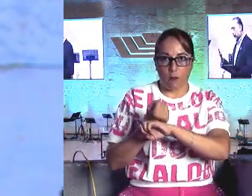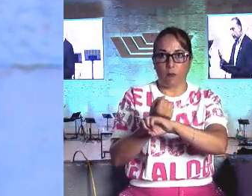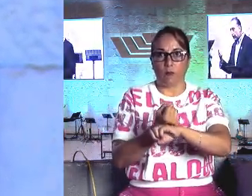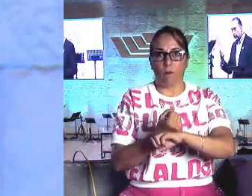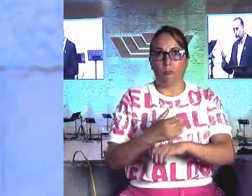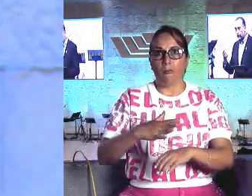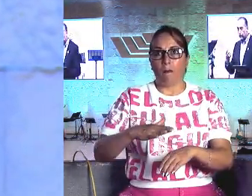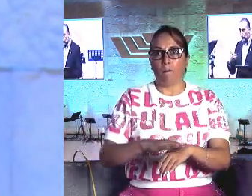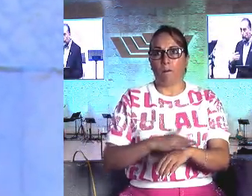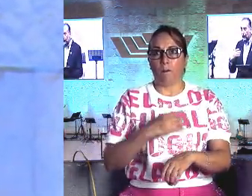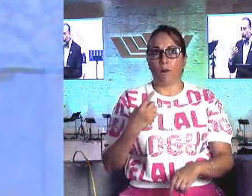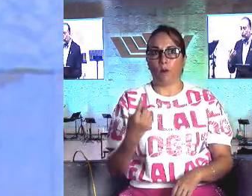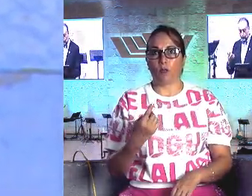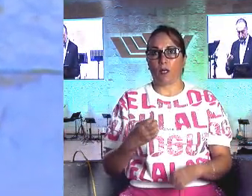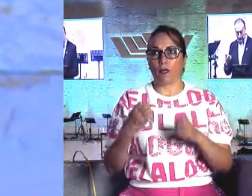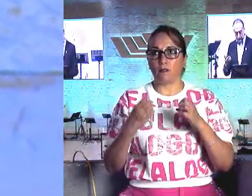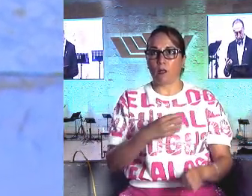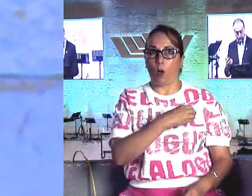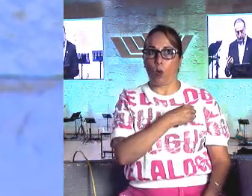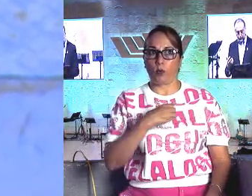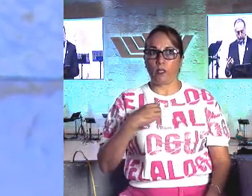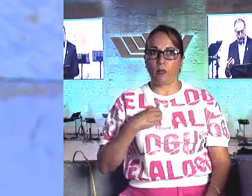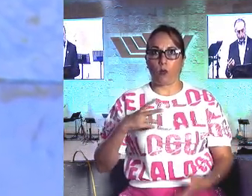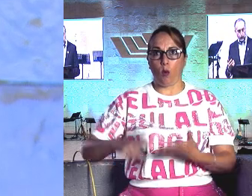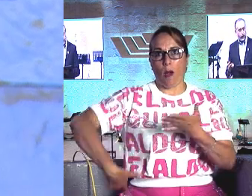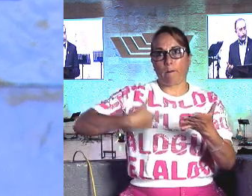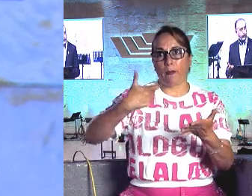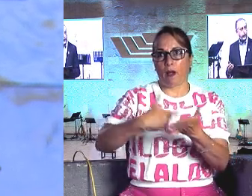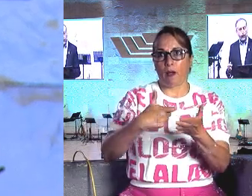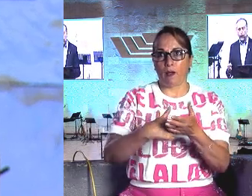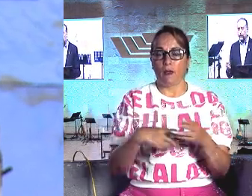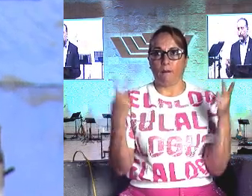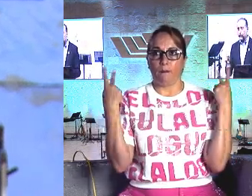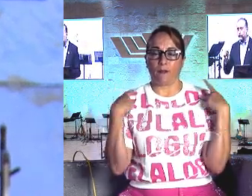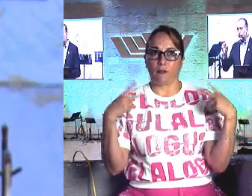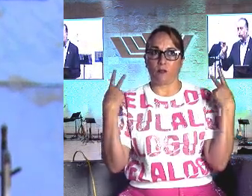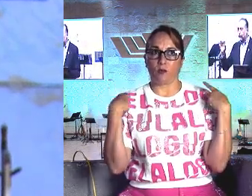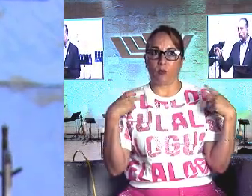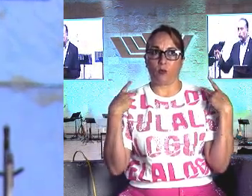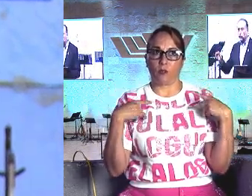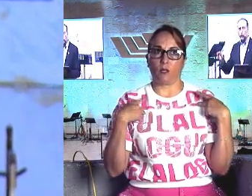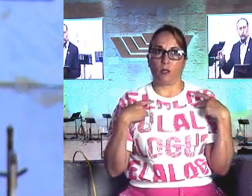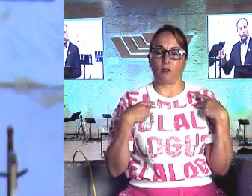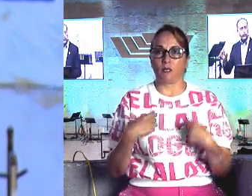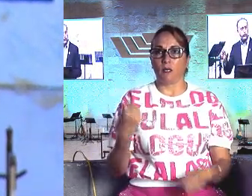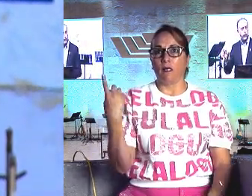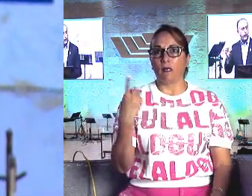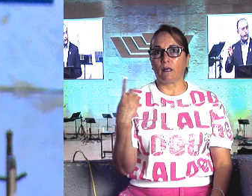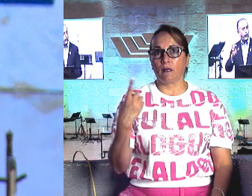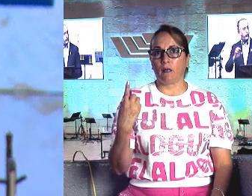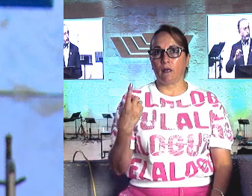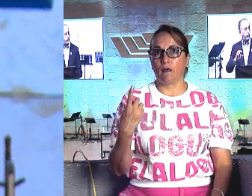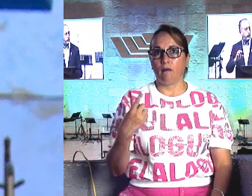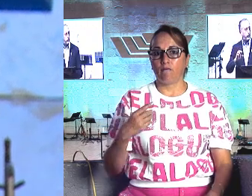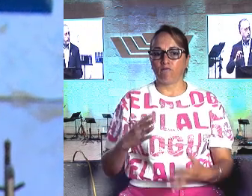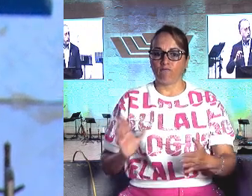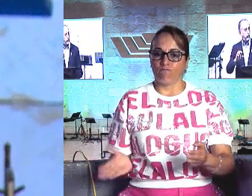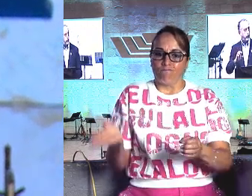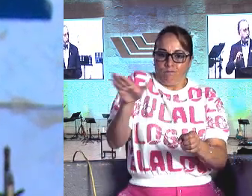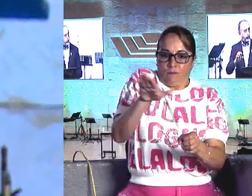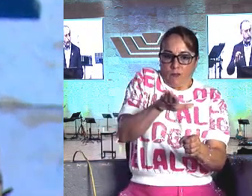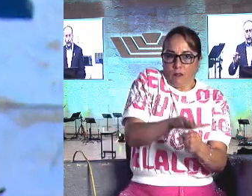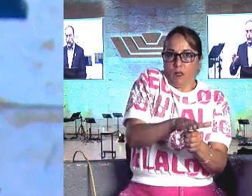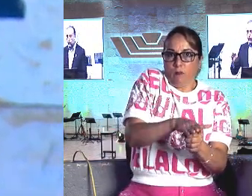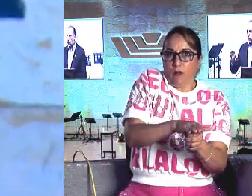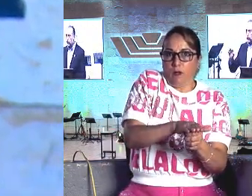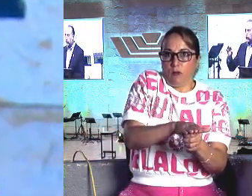porque está obligado a pagar. Hay gente que a veces destapa hoyos para tapar otros.